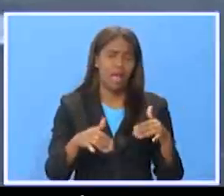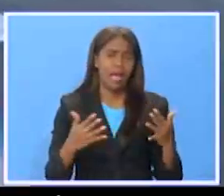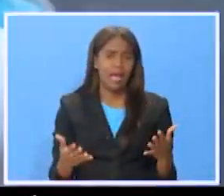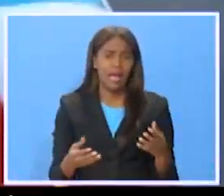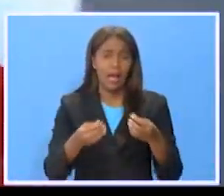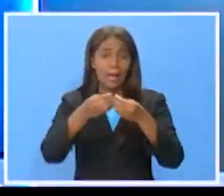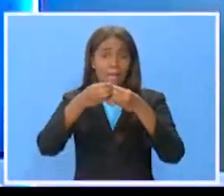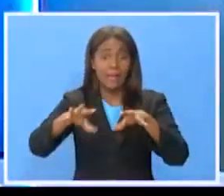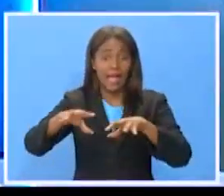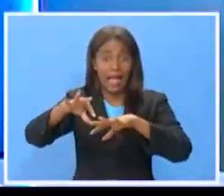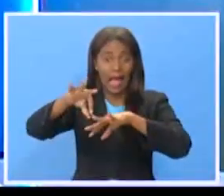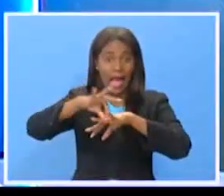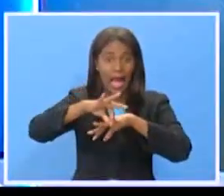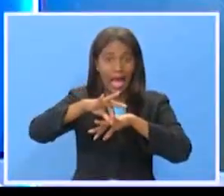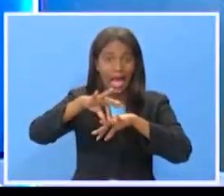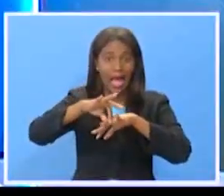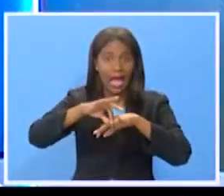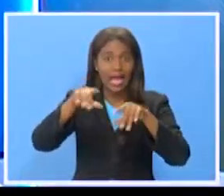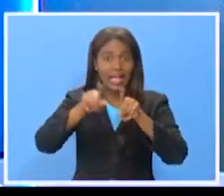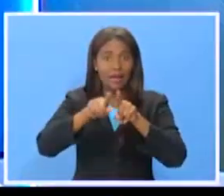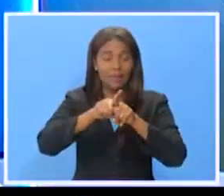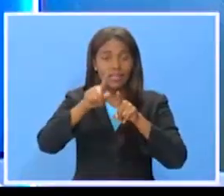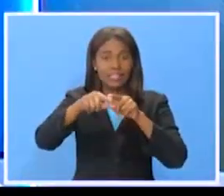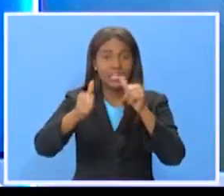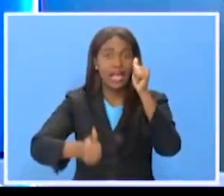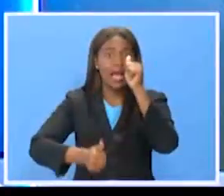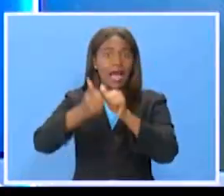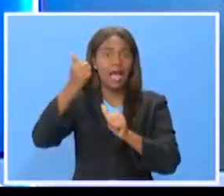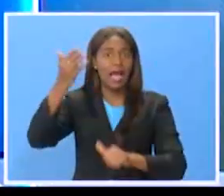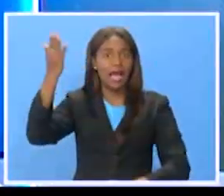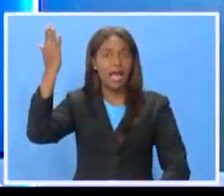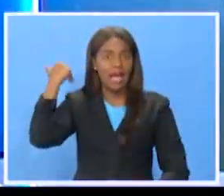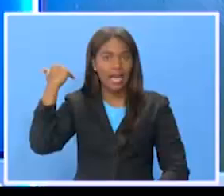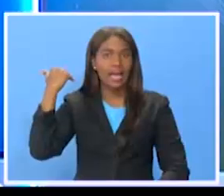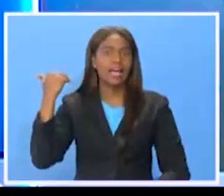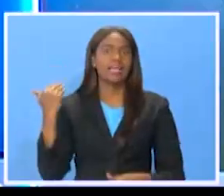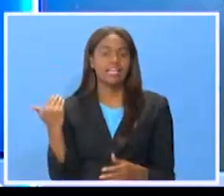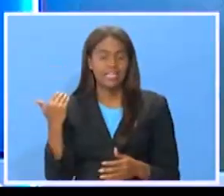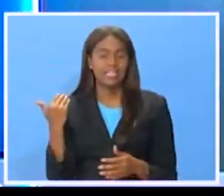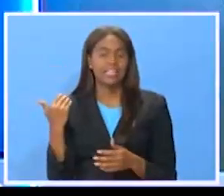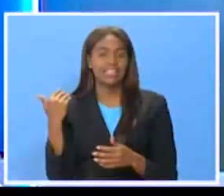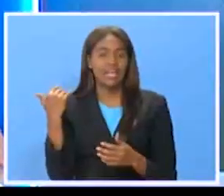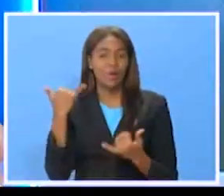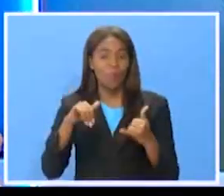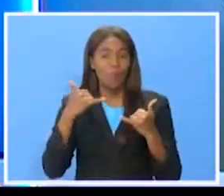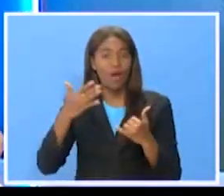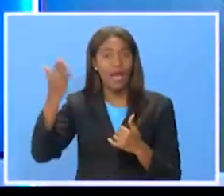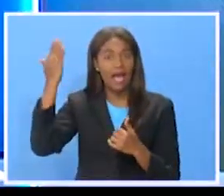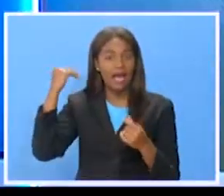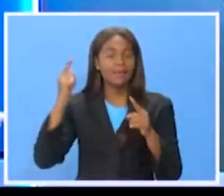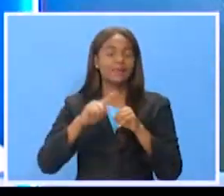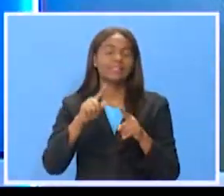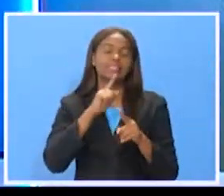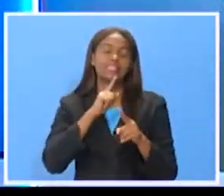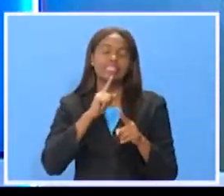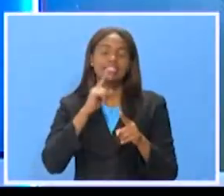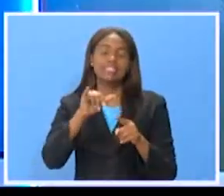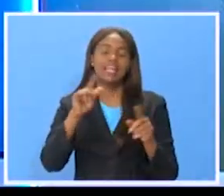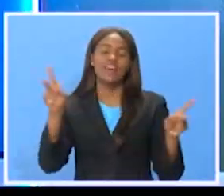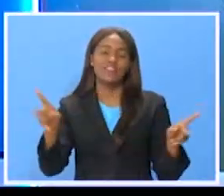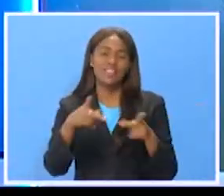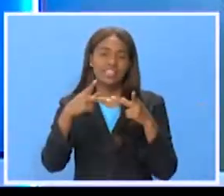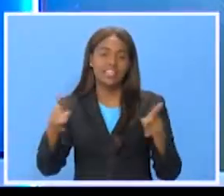los anillos incluso campeones que habían tenido. Hasta los estribos se perdieron en temporadas anteriores, pero de verdad que una